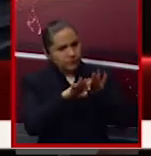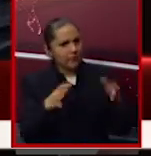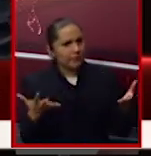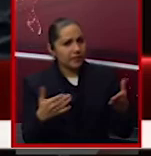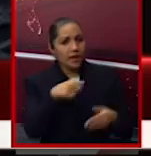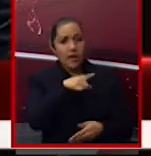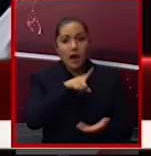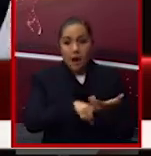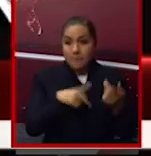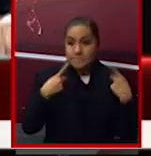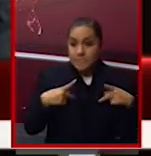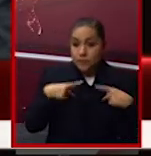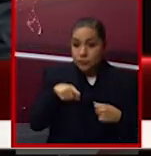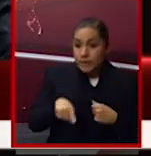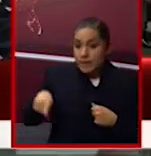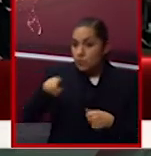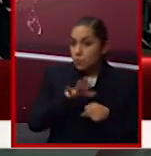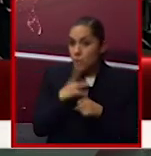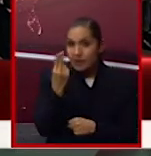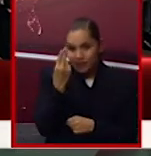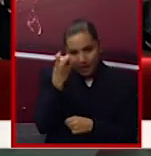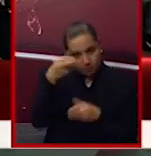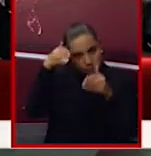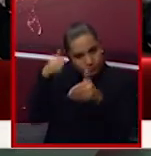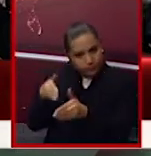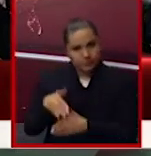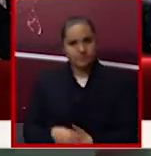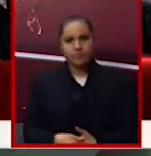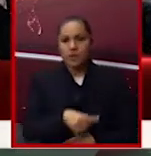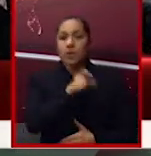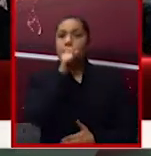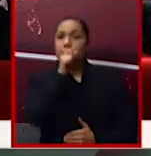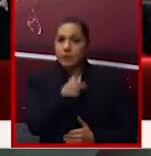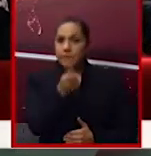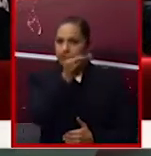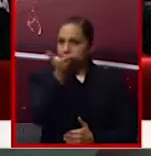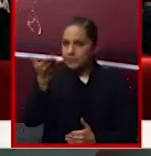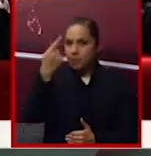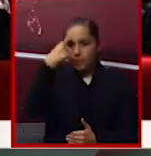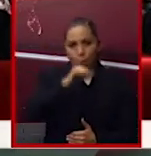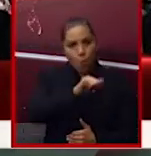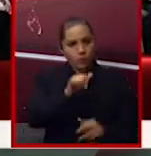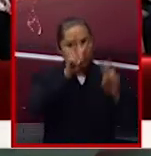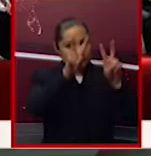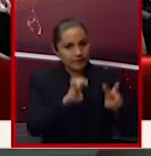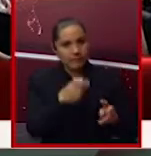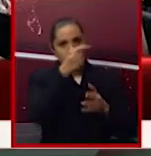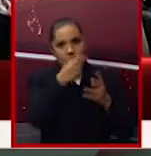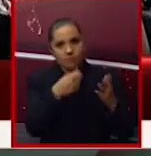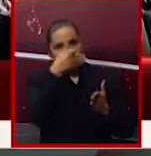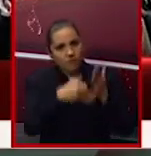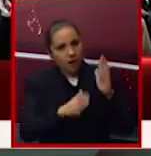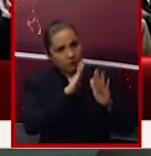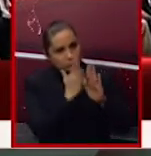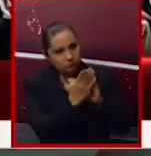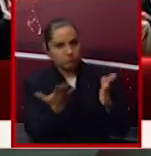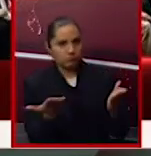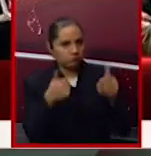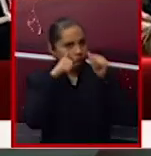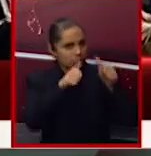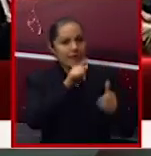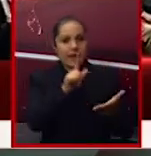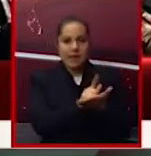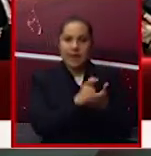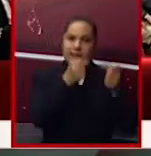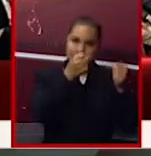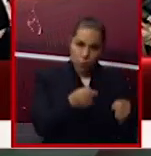de la gente? Bueno, asimismo hizo un llamado a cumplir con otros importantes pendientes como la Ley de Seguridad y los nombramientos